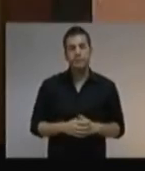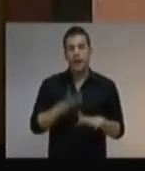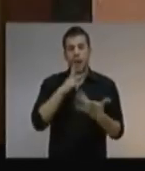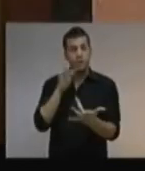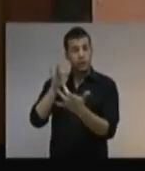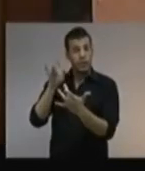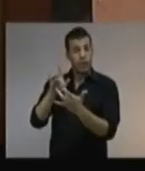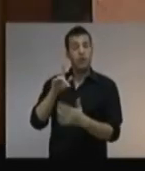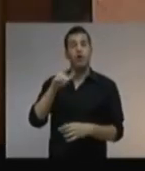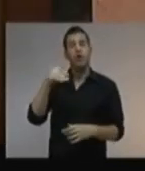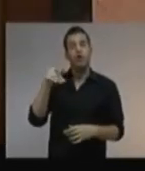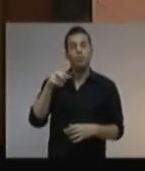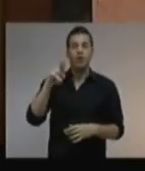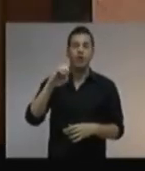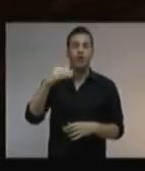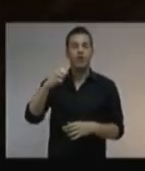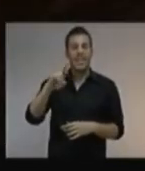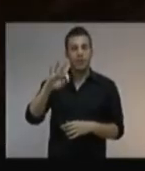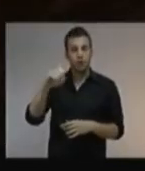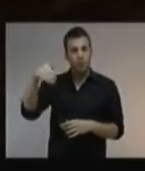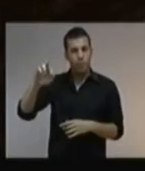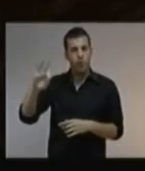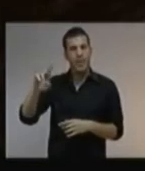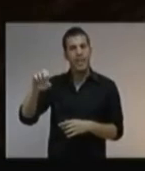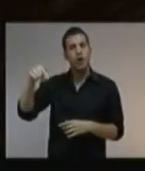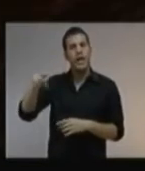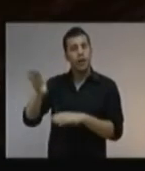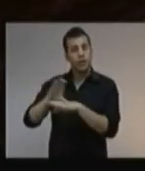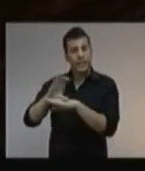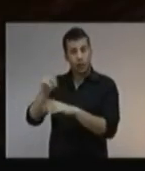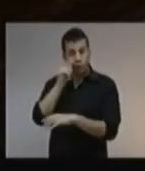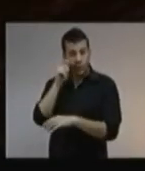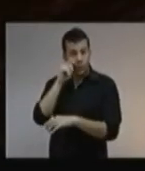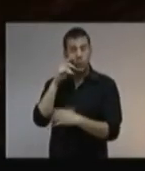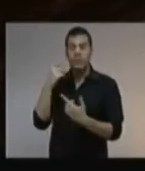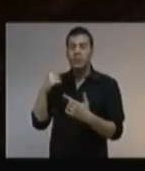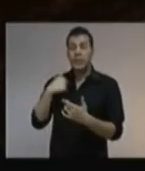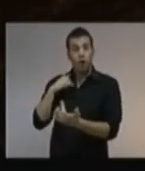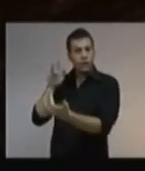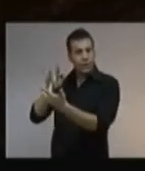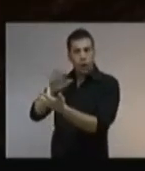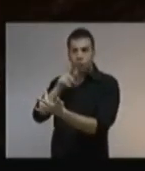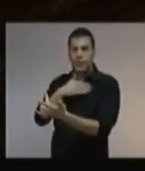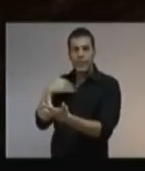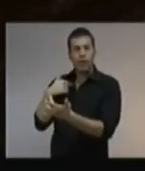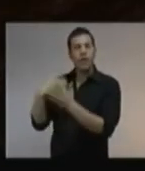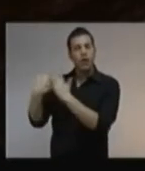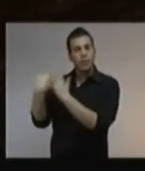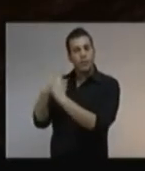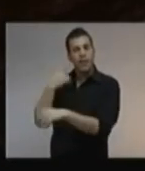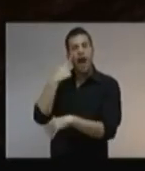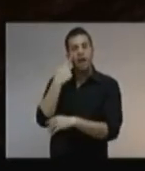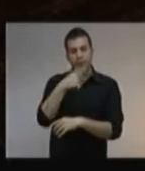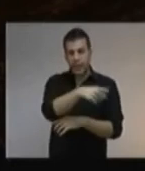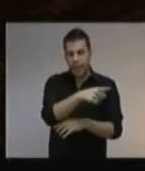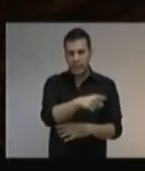Hemos contactado con Roberto Moreno, él es consejero de Gran Canaria de Turismo, y hemos contactado con él porque quiero que nos hable un poquito de este asentamiento arqueológico